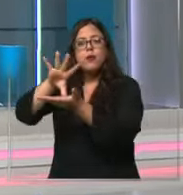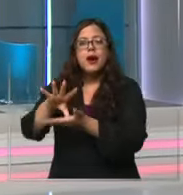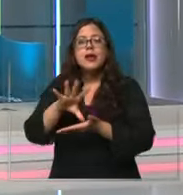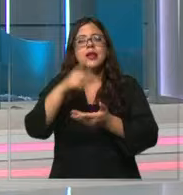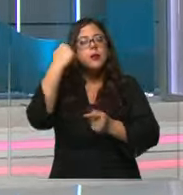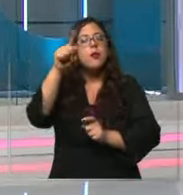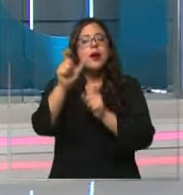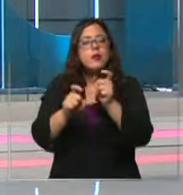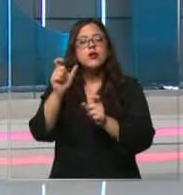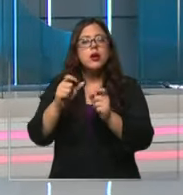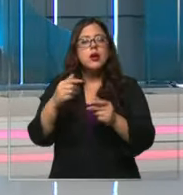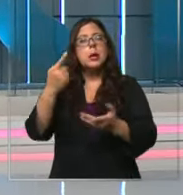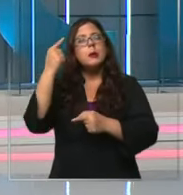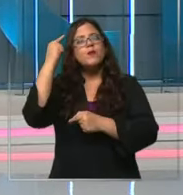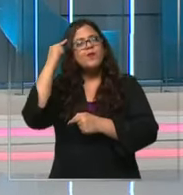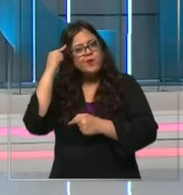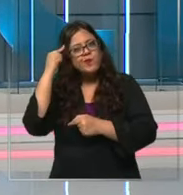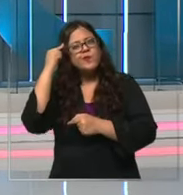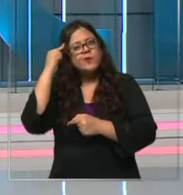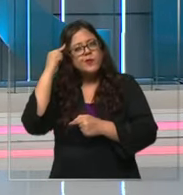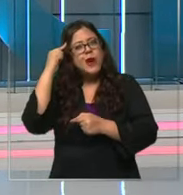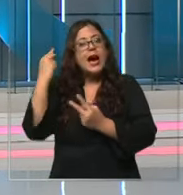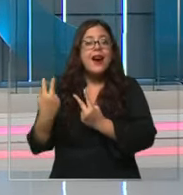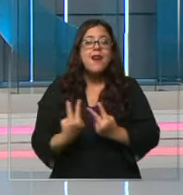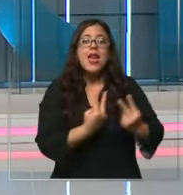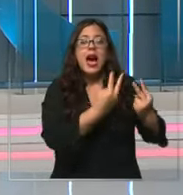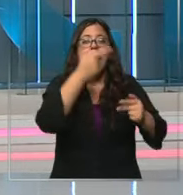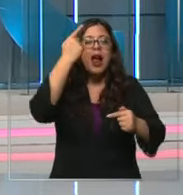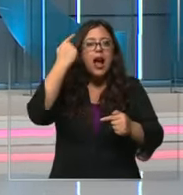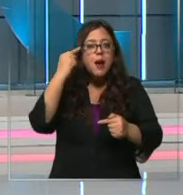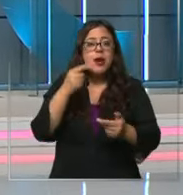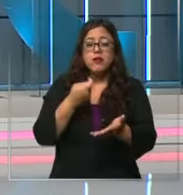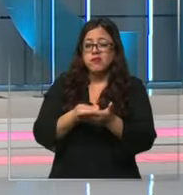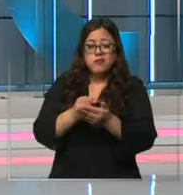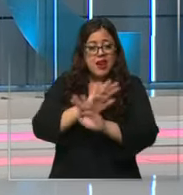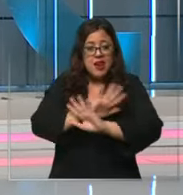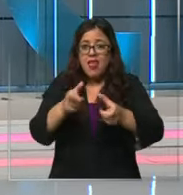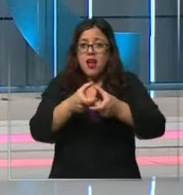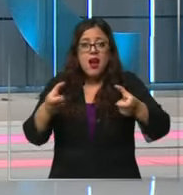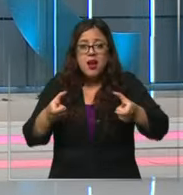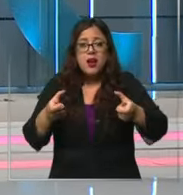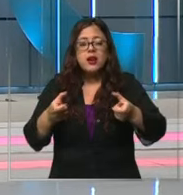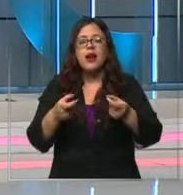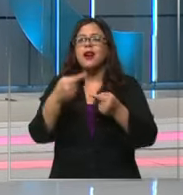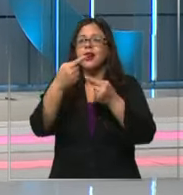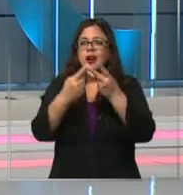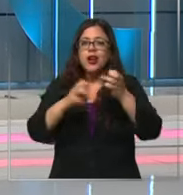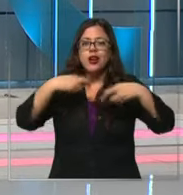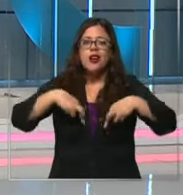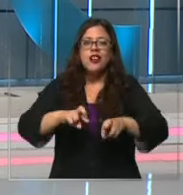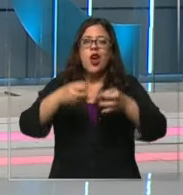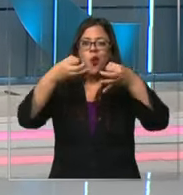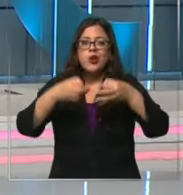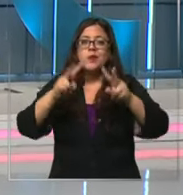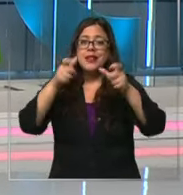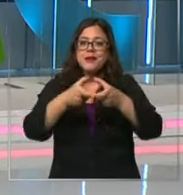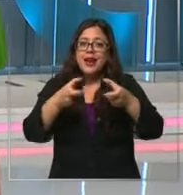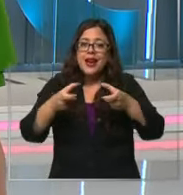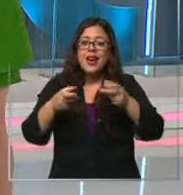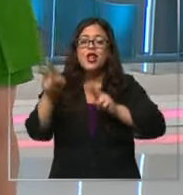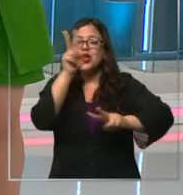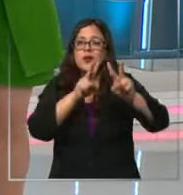quienes tienen la idea de viajar, tienen las ganas, pero aún no han comprado ni los pasajes, bueno, hay varias oportunidades en paquetes turísticos,